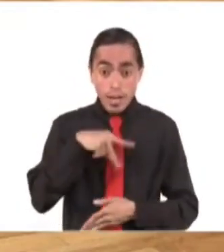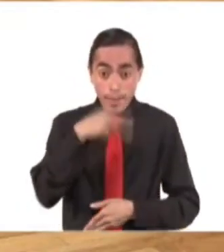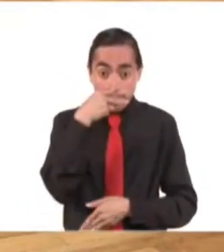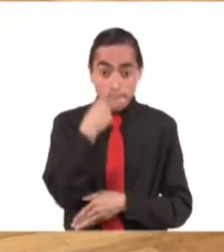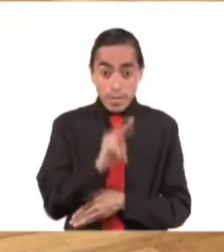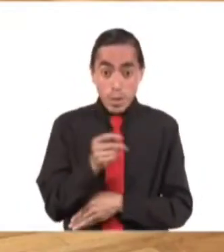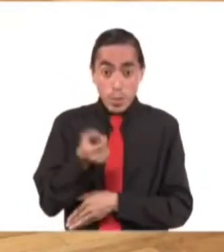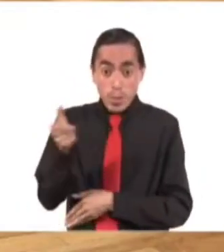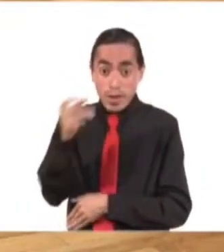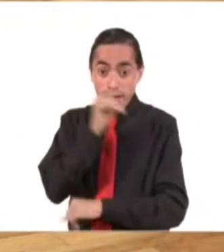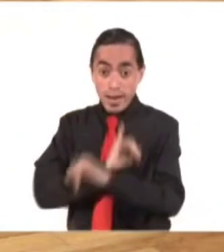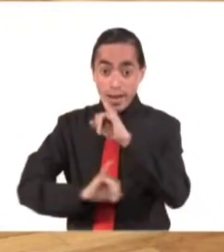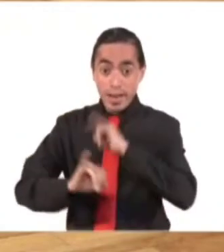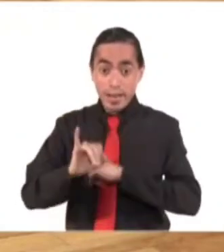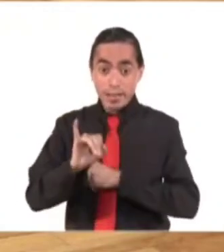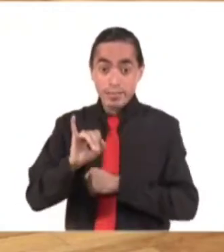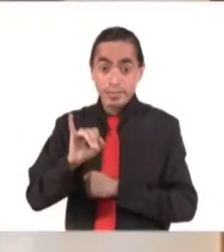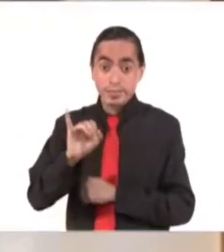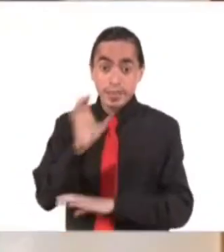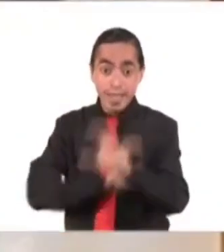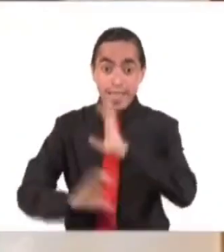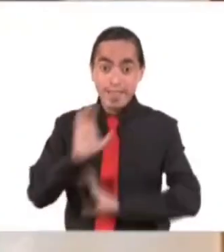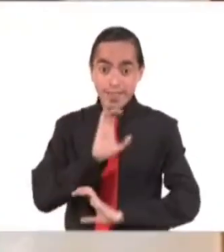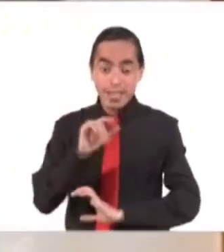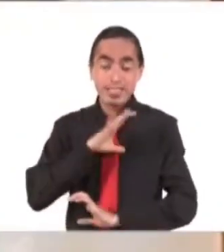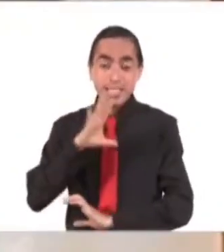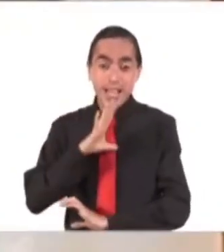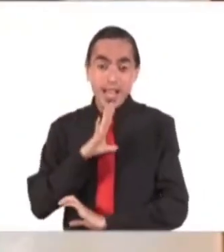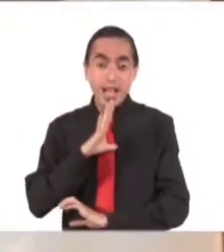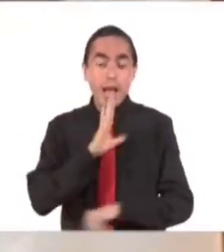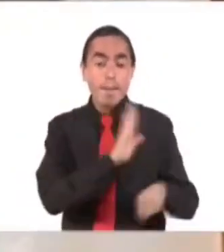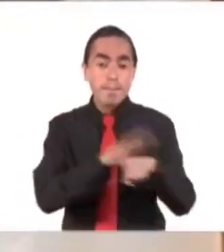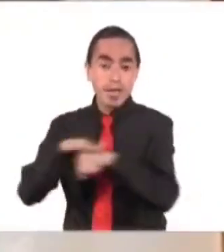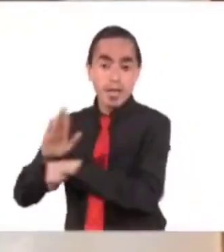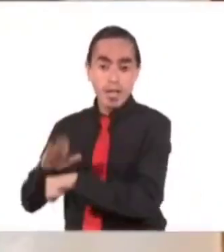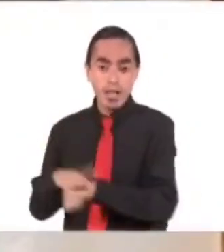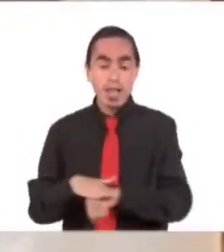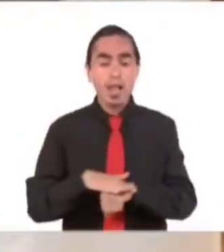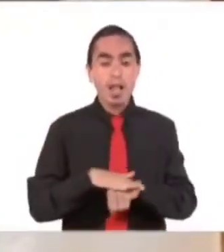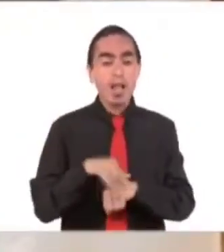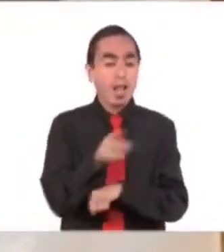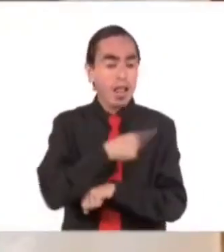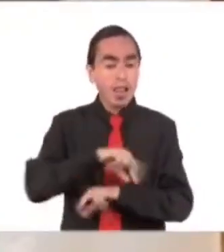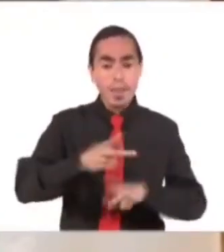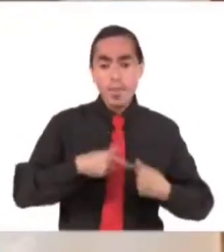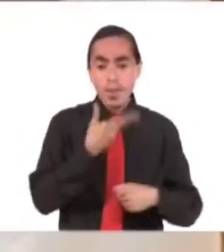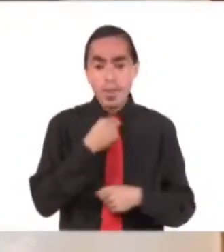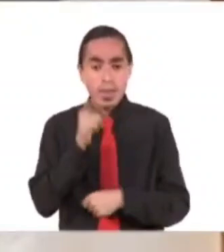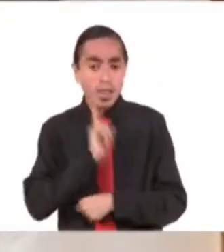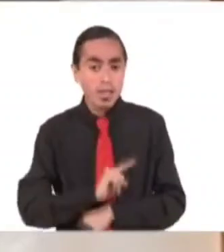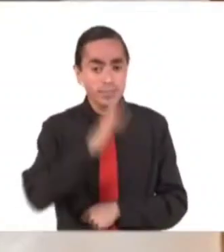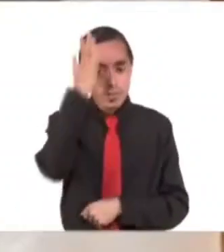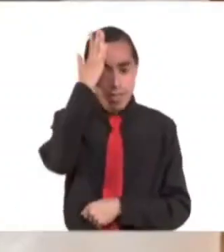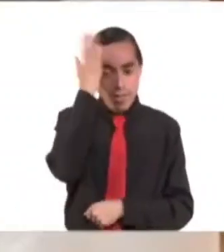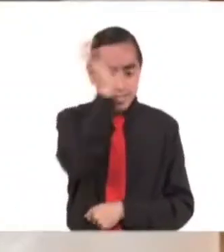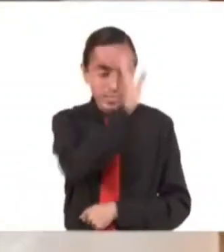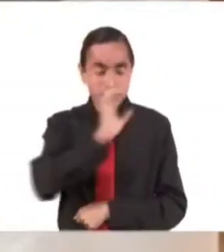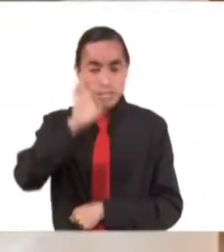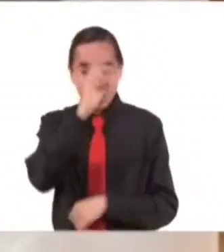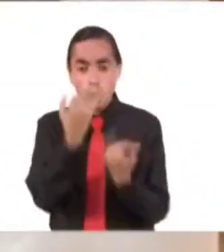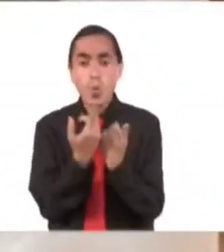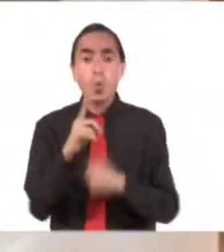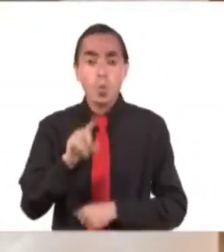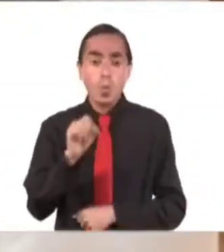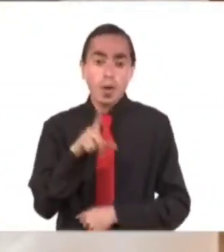que hizo la jefa de gobierno fue citar a los grandes científicos, también a los directores de los institutos de salud, que